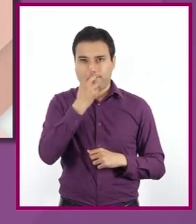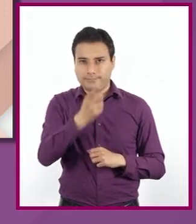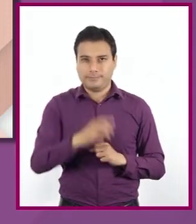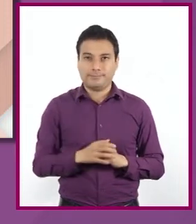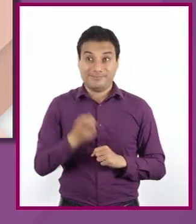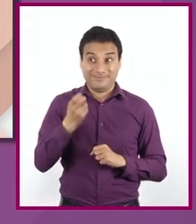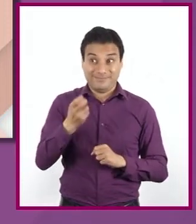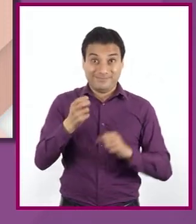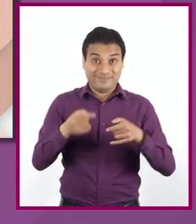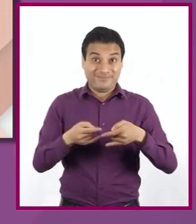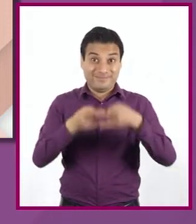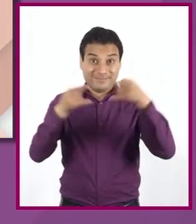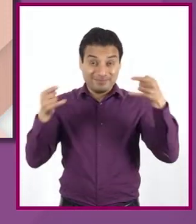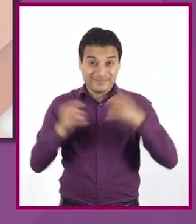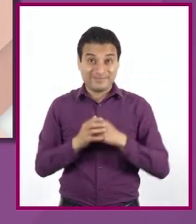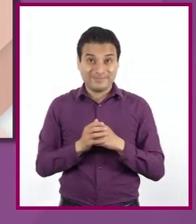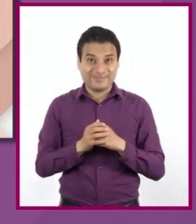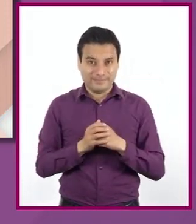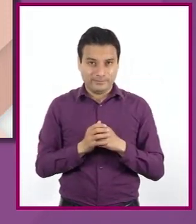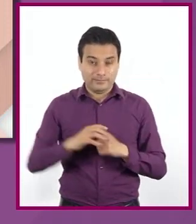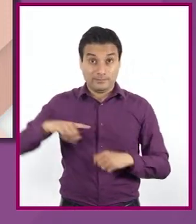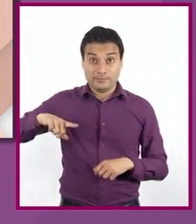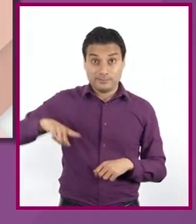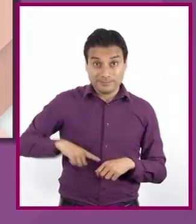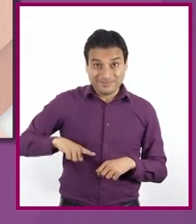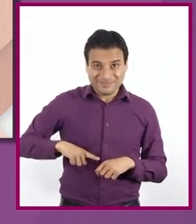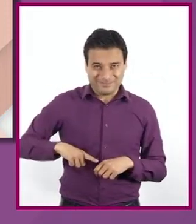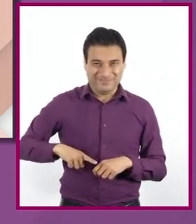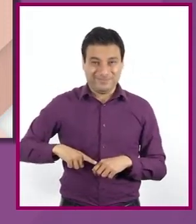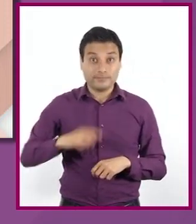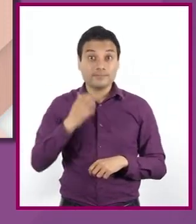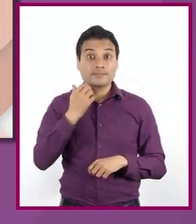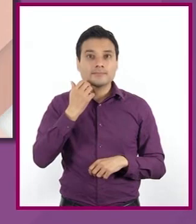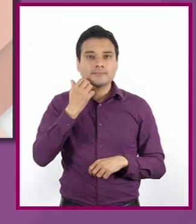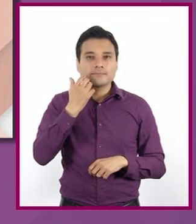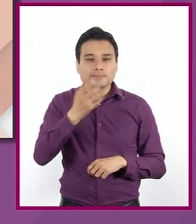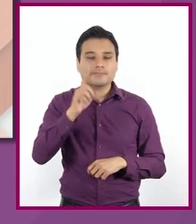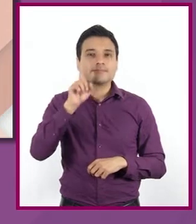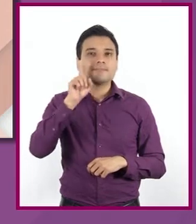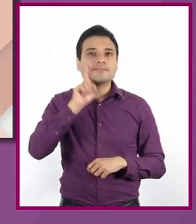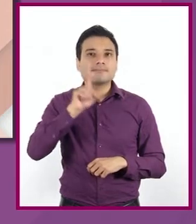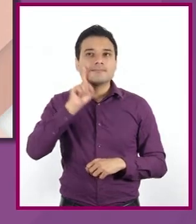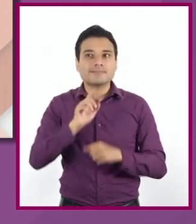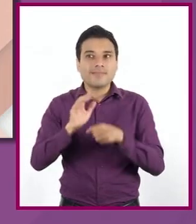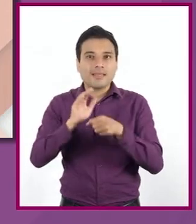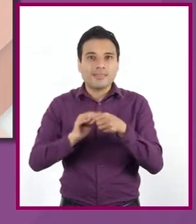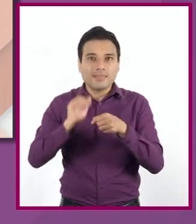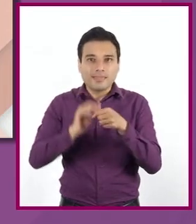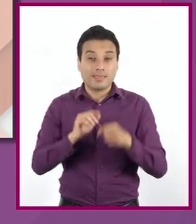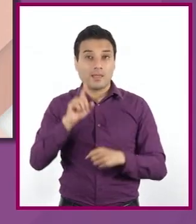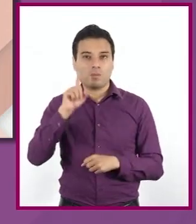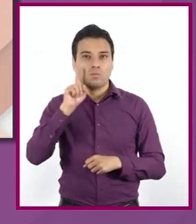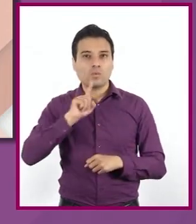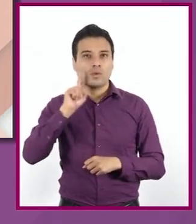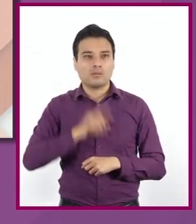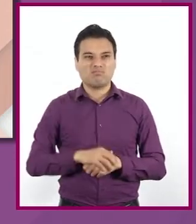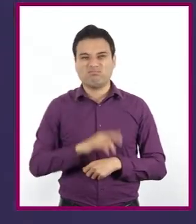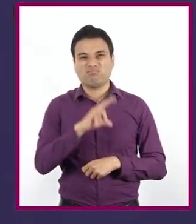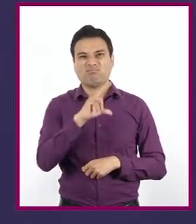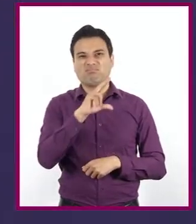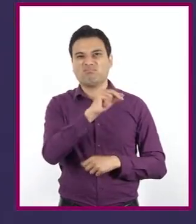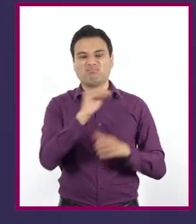este caso, es que Ocaña, pretendiente de la mulata, trató de conquistarla, pero ella se negó a salir con